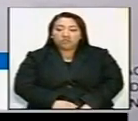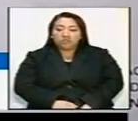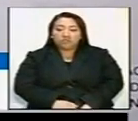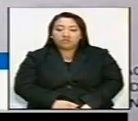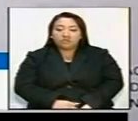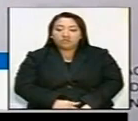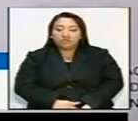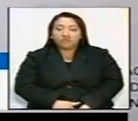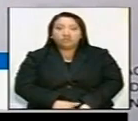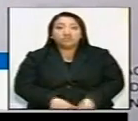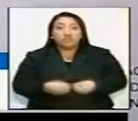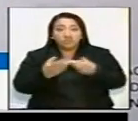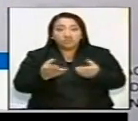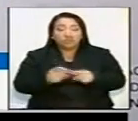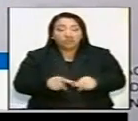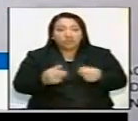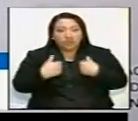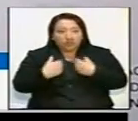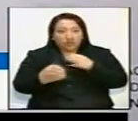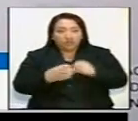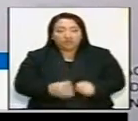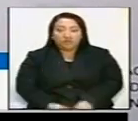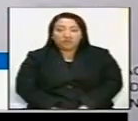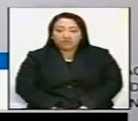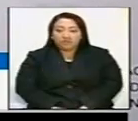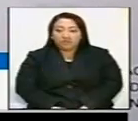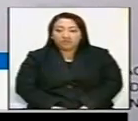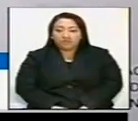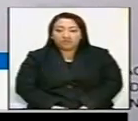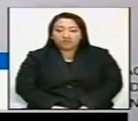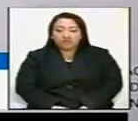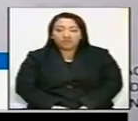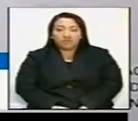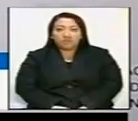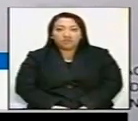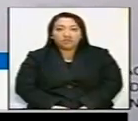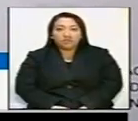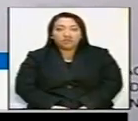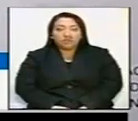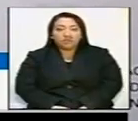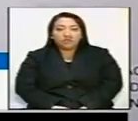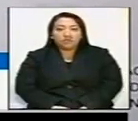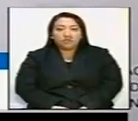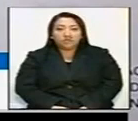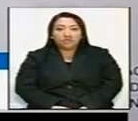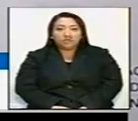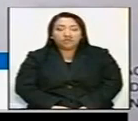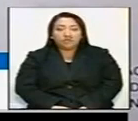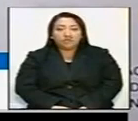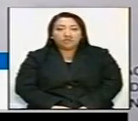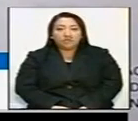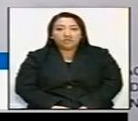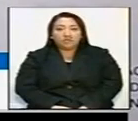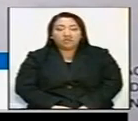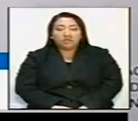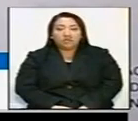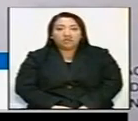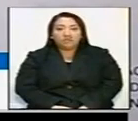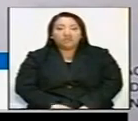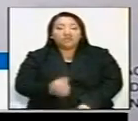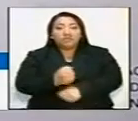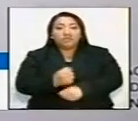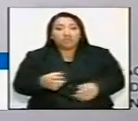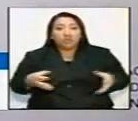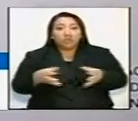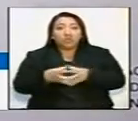en este espacio que tengo ese reto de trabajar en conjunto, ese reto de llevar a cabo una